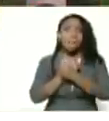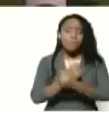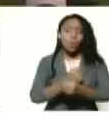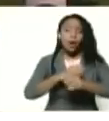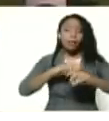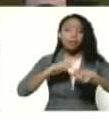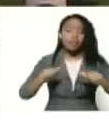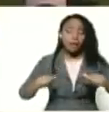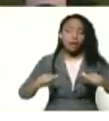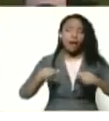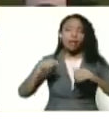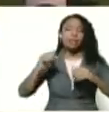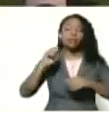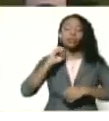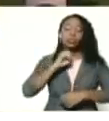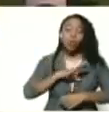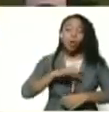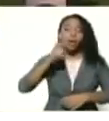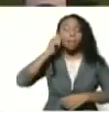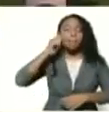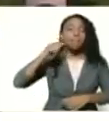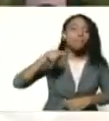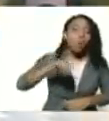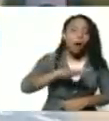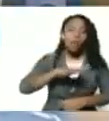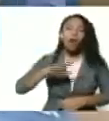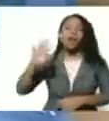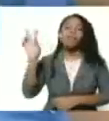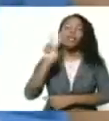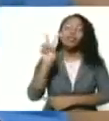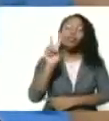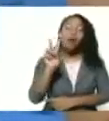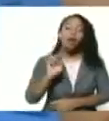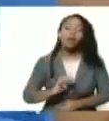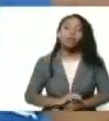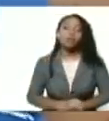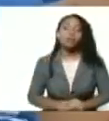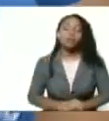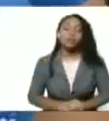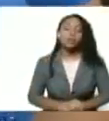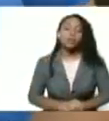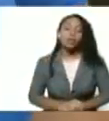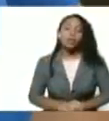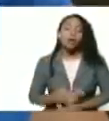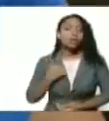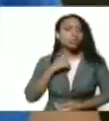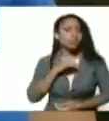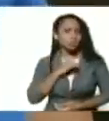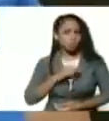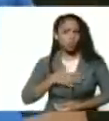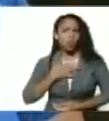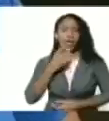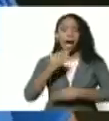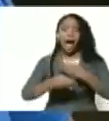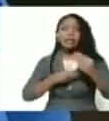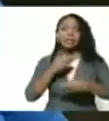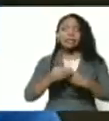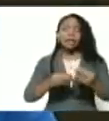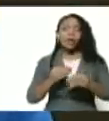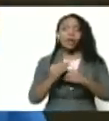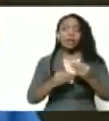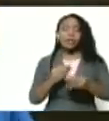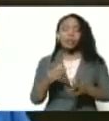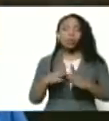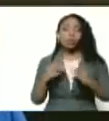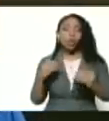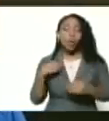nuestra historia, a nuestro pueblo, a nuestra Venezuela. Para nosotros poder hacer todo lo que hacemos,